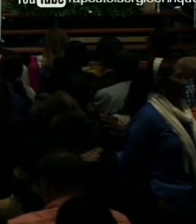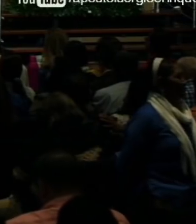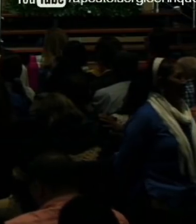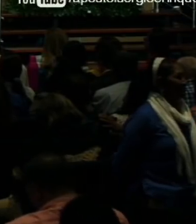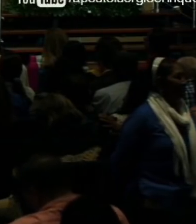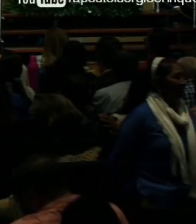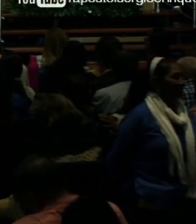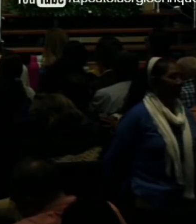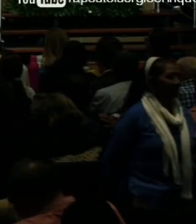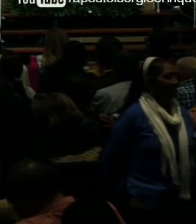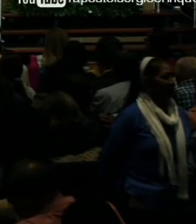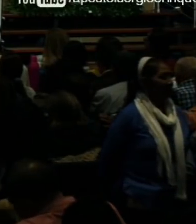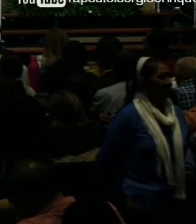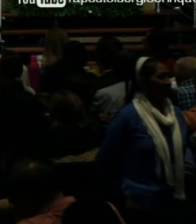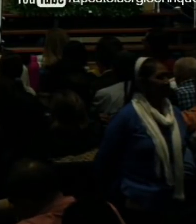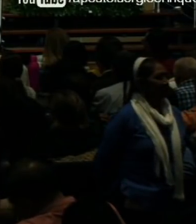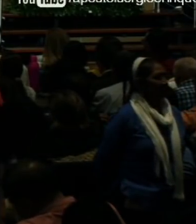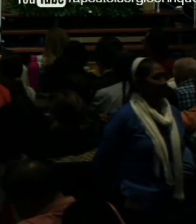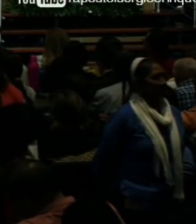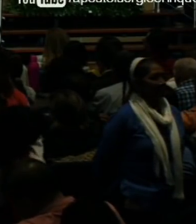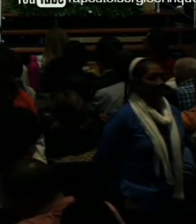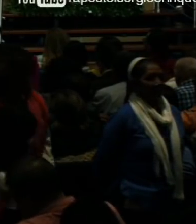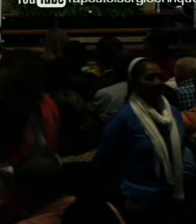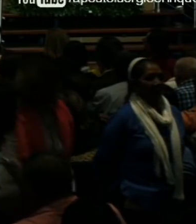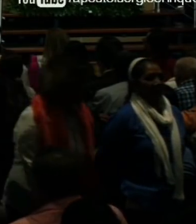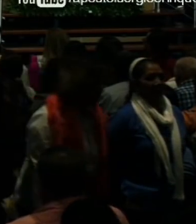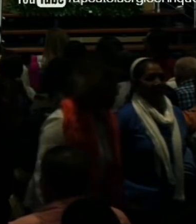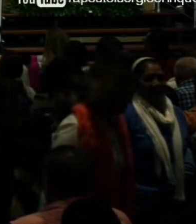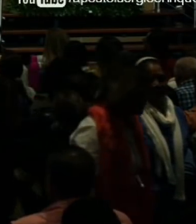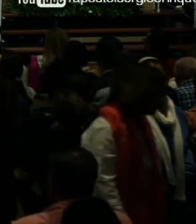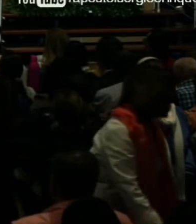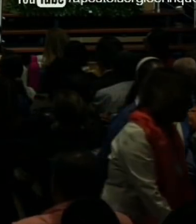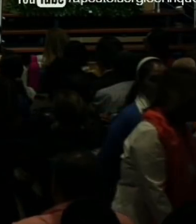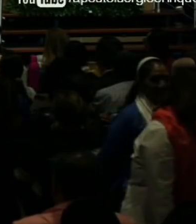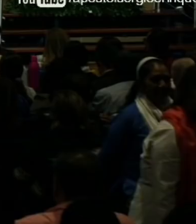No, perdón, vamos a ver. Esta no es.